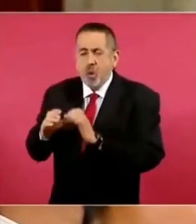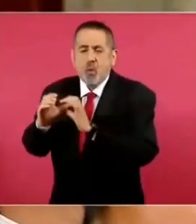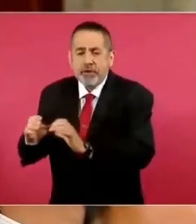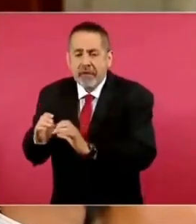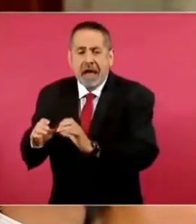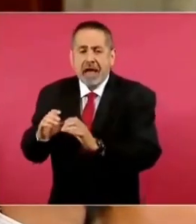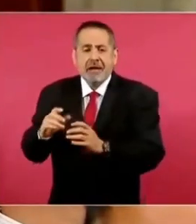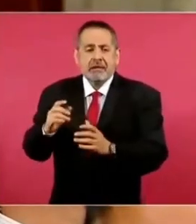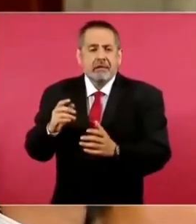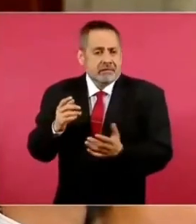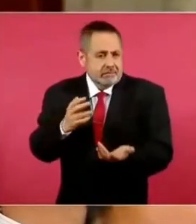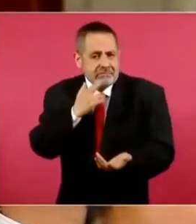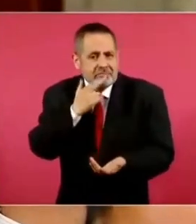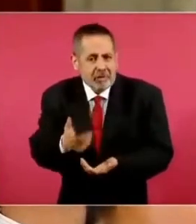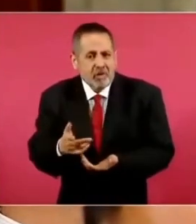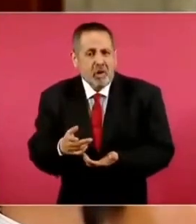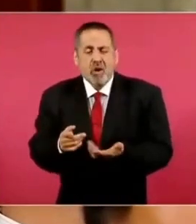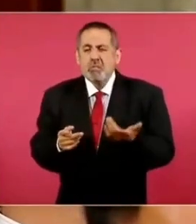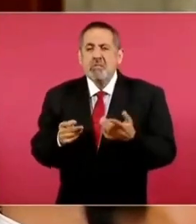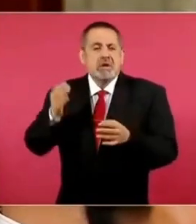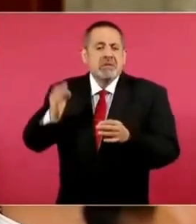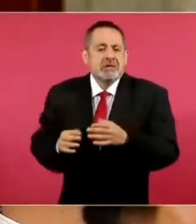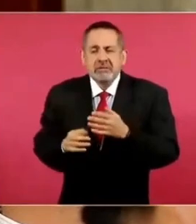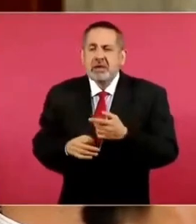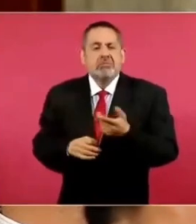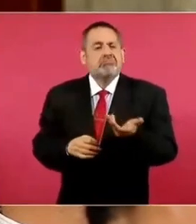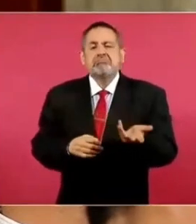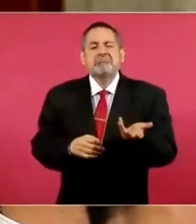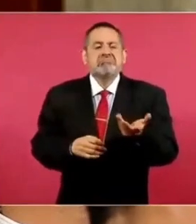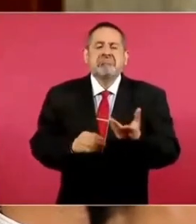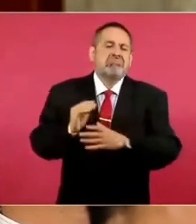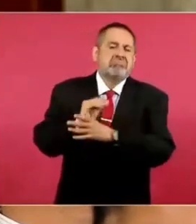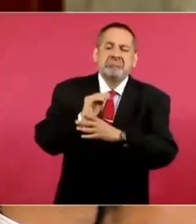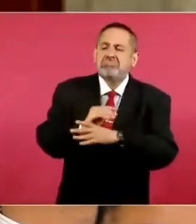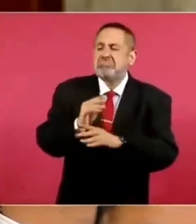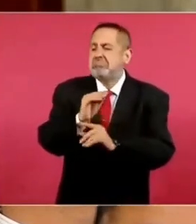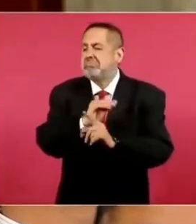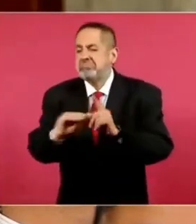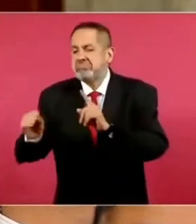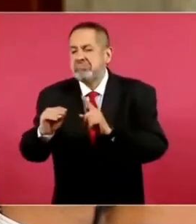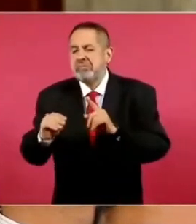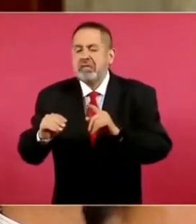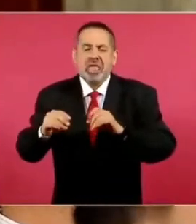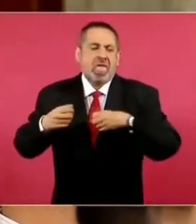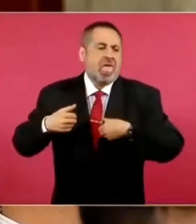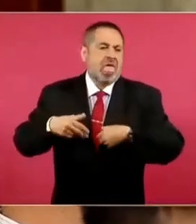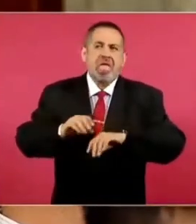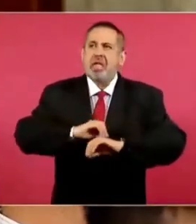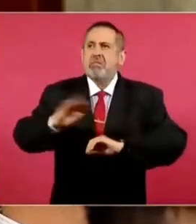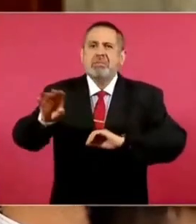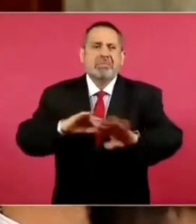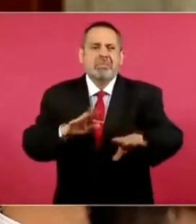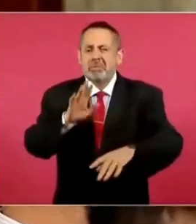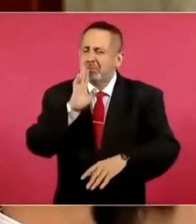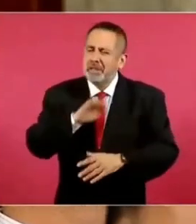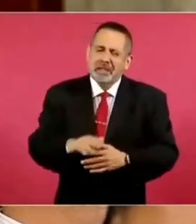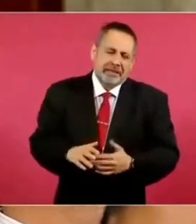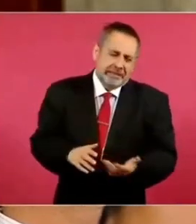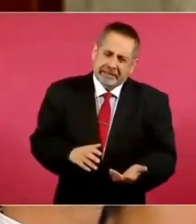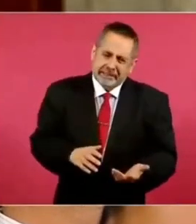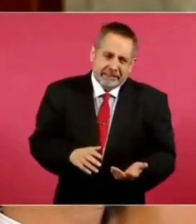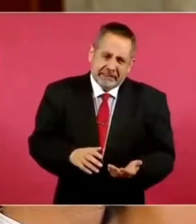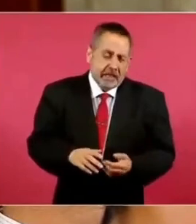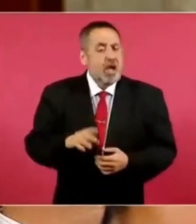diferente o en su defecto dado certeza a la sociedad del porqué de su Inevitable destino hay otro caso